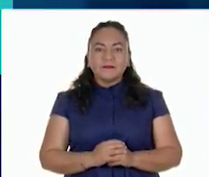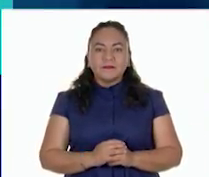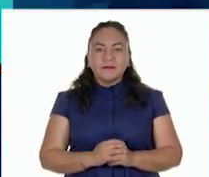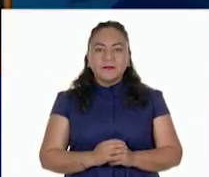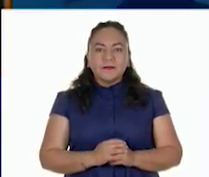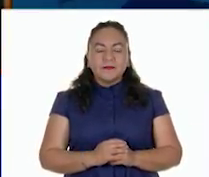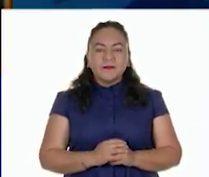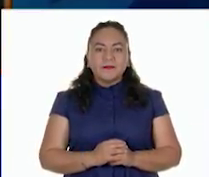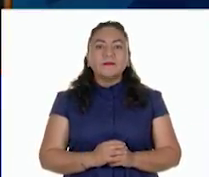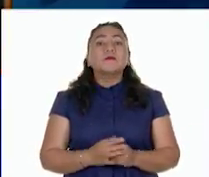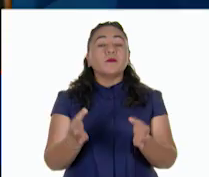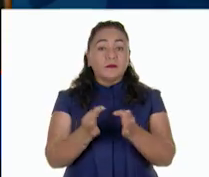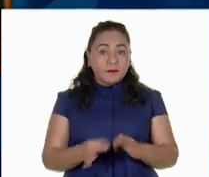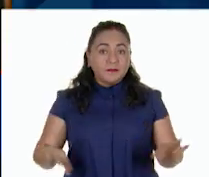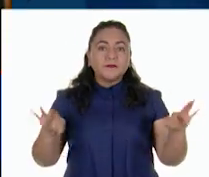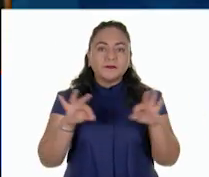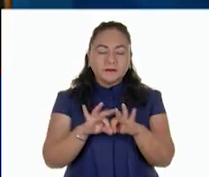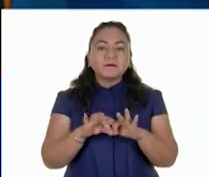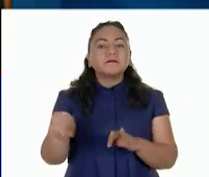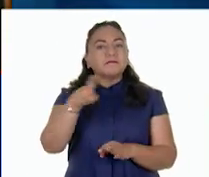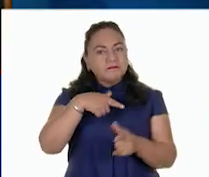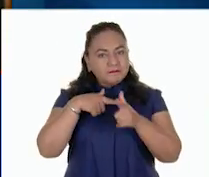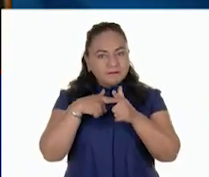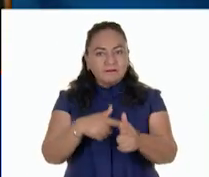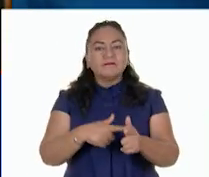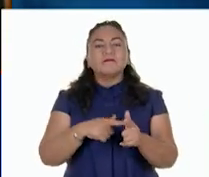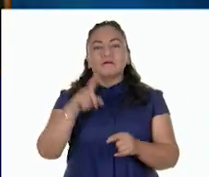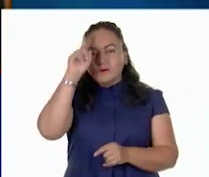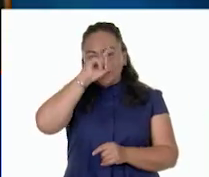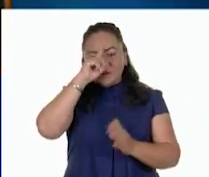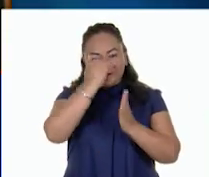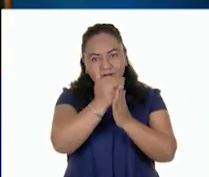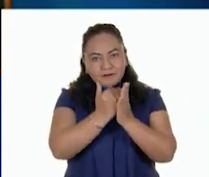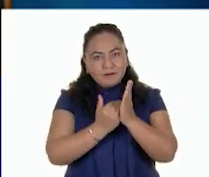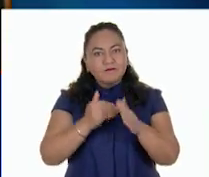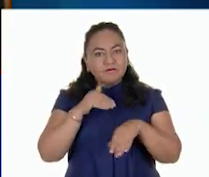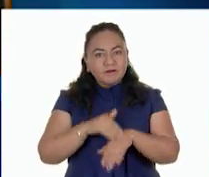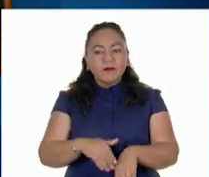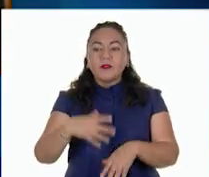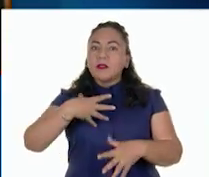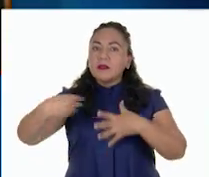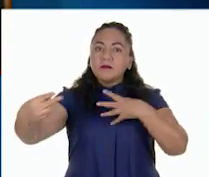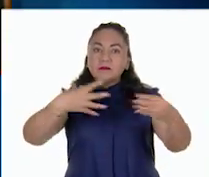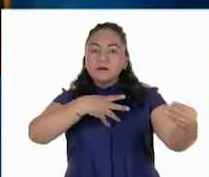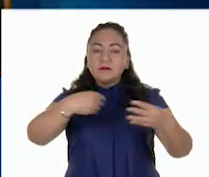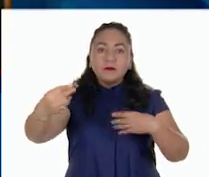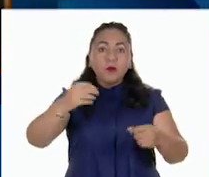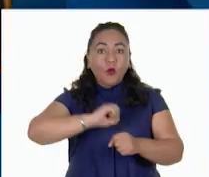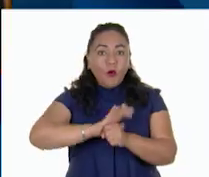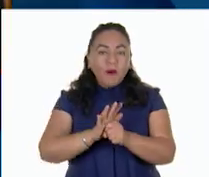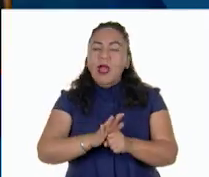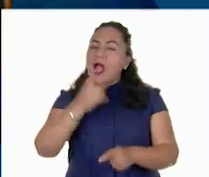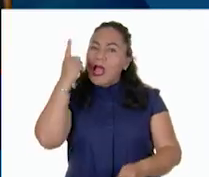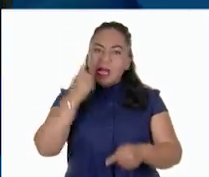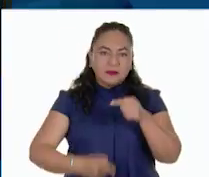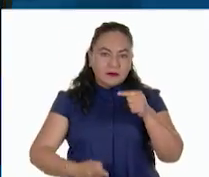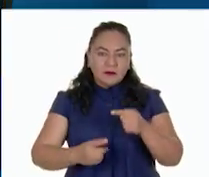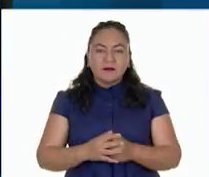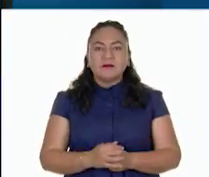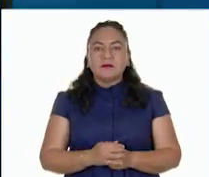Es muy importante continuar con las recomendaciones para evitar contagios de COVID.